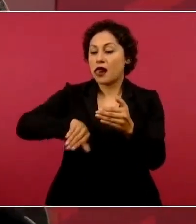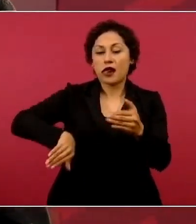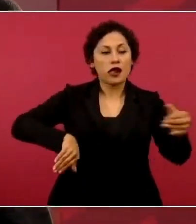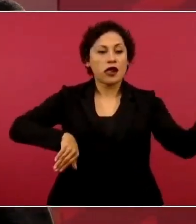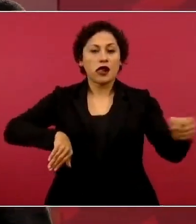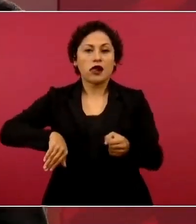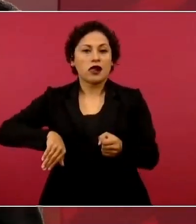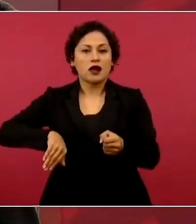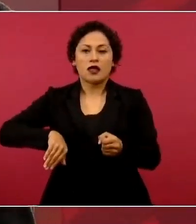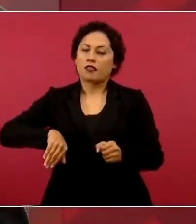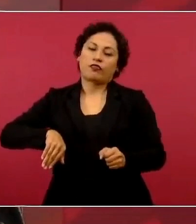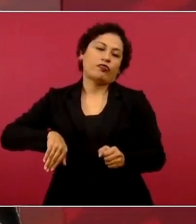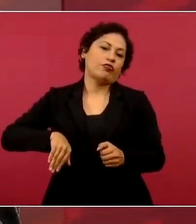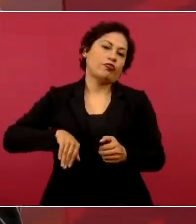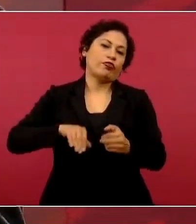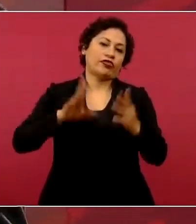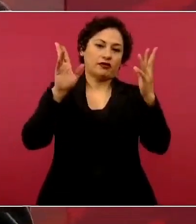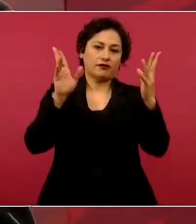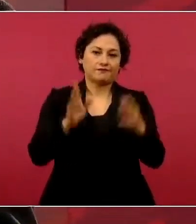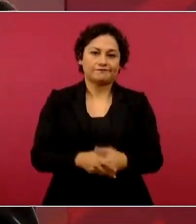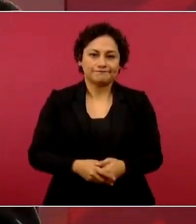ahí se empezó